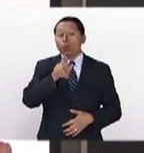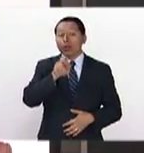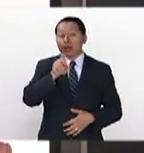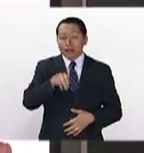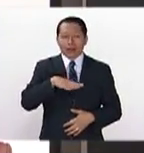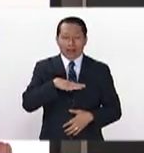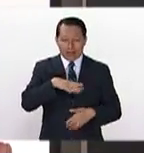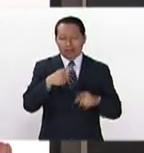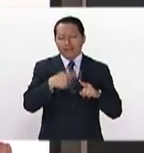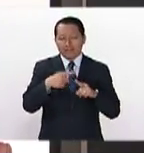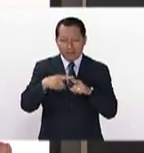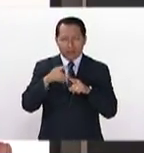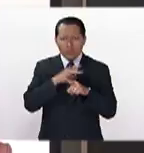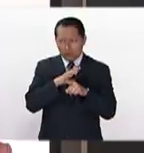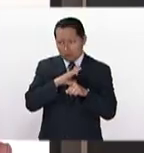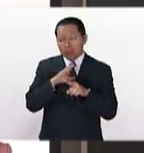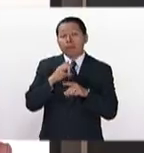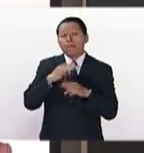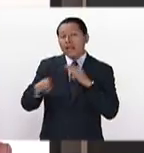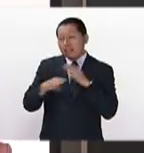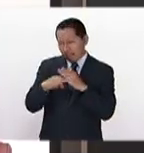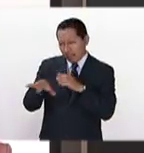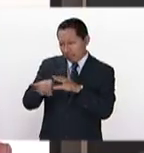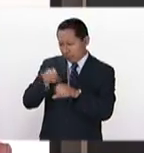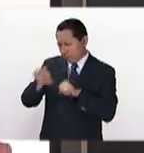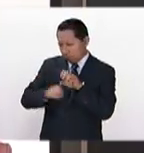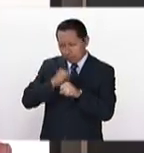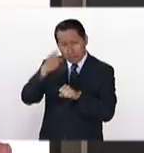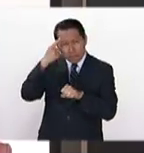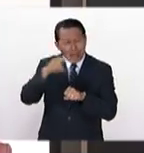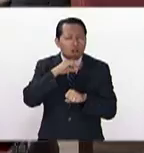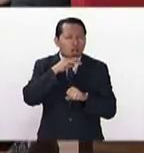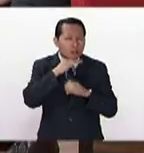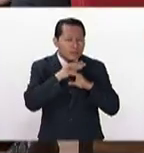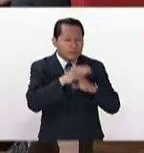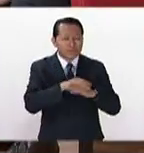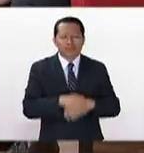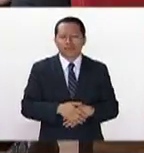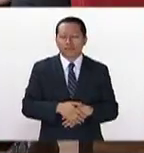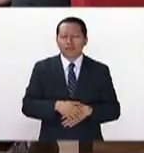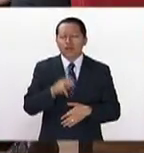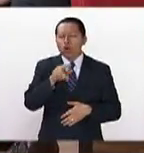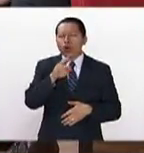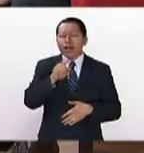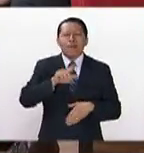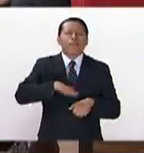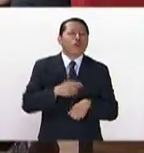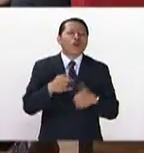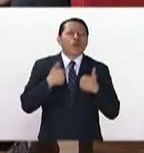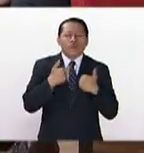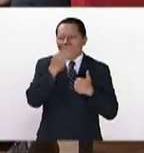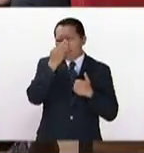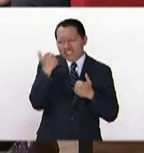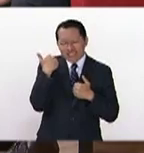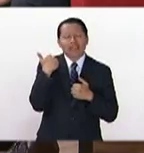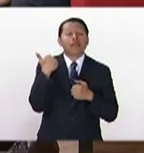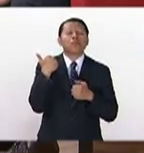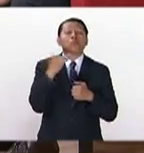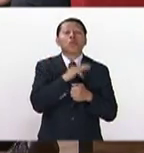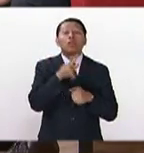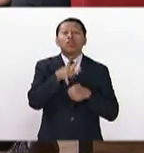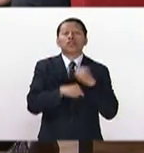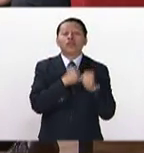de materiales reciclados que ayuda a combatir la contaminación. A ver, Uriel, ¿por qué un joven que apenas acaba de cumplir 18 años tuvo